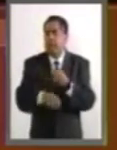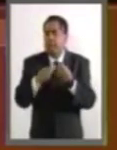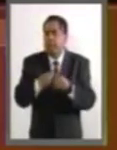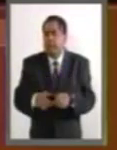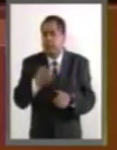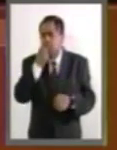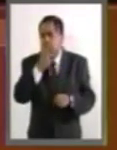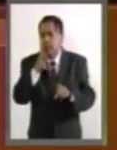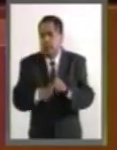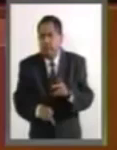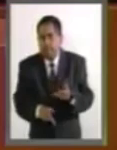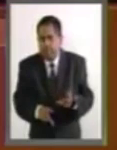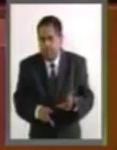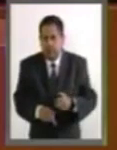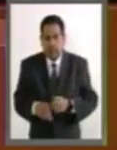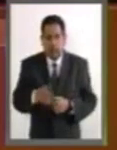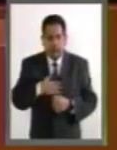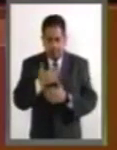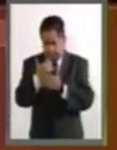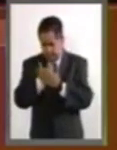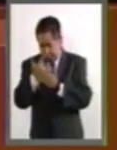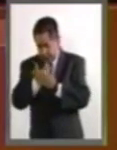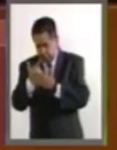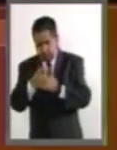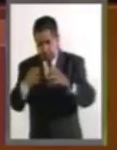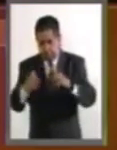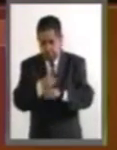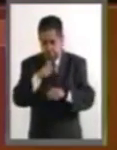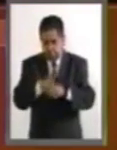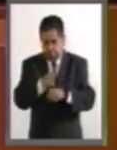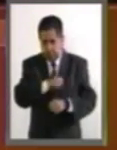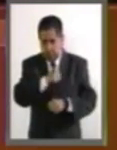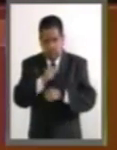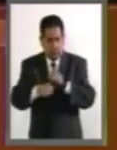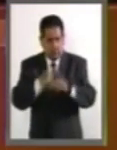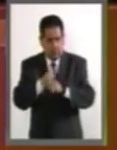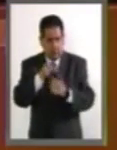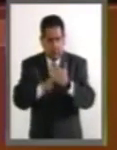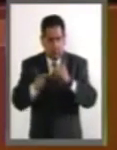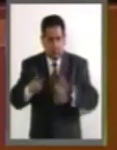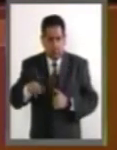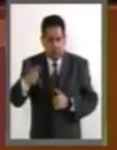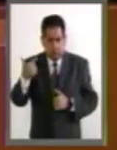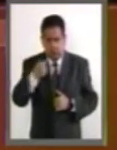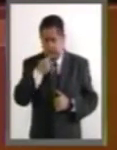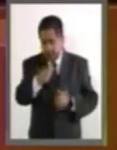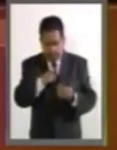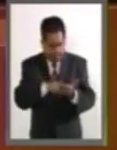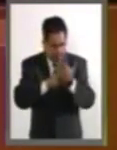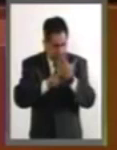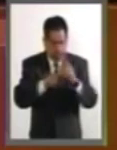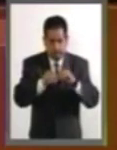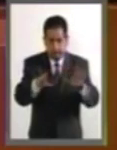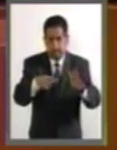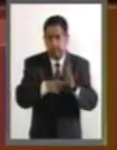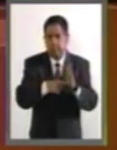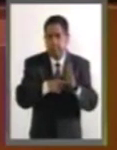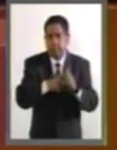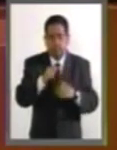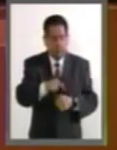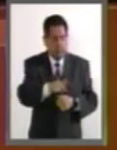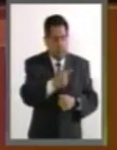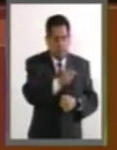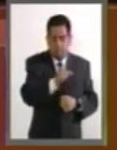de sus familias. Dato de la Encuesta Nacional de Salud y Nutrición 2012 enseña que la proporción de población de